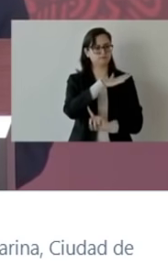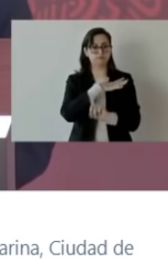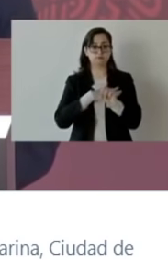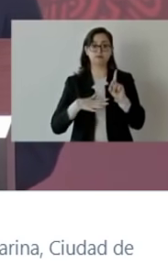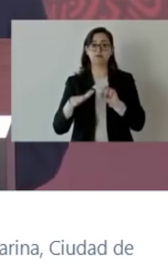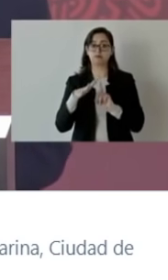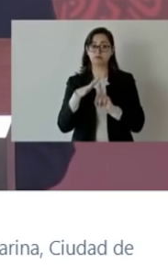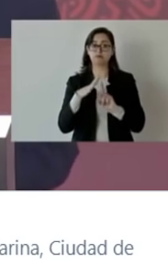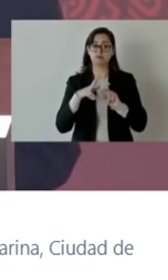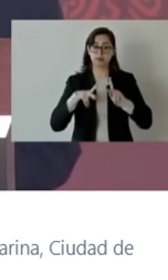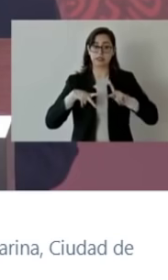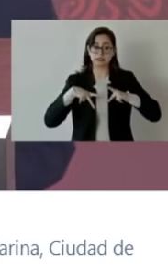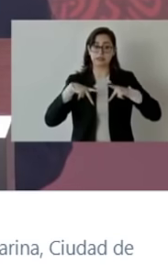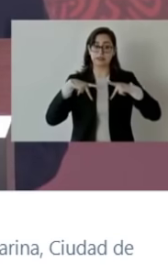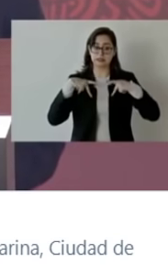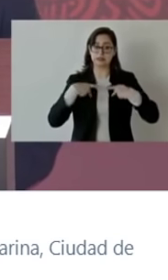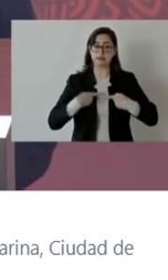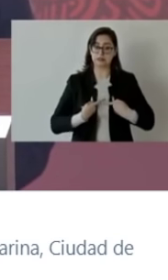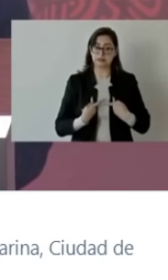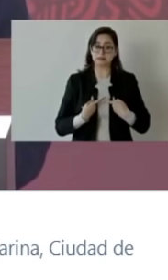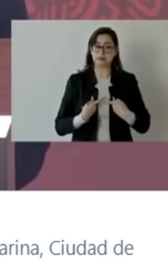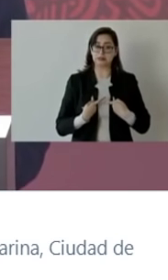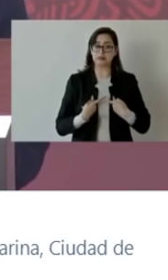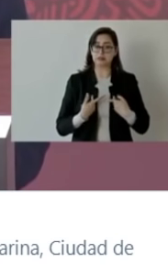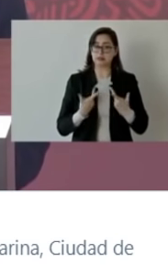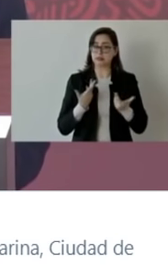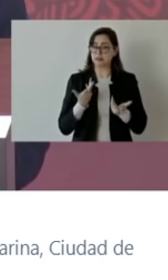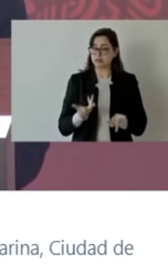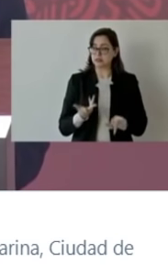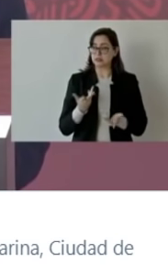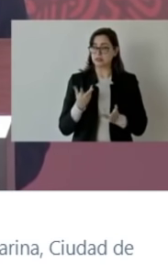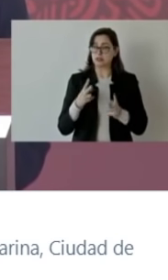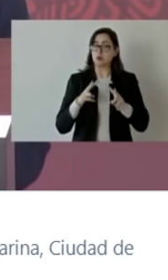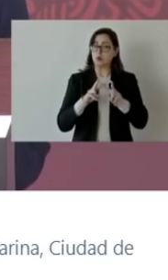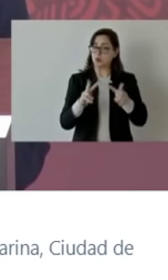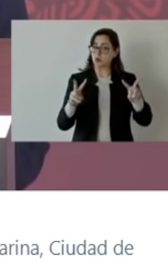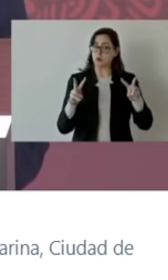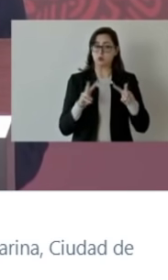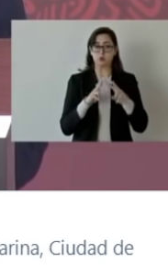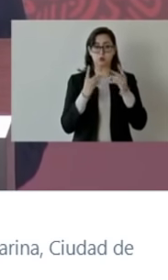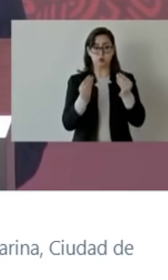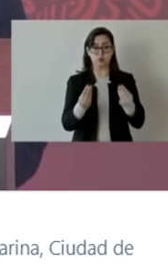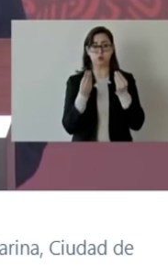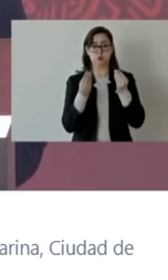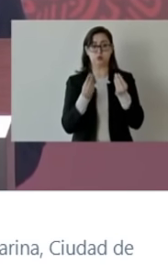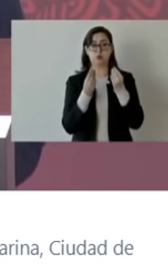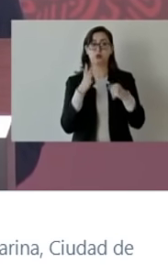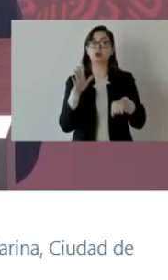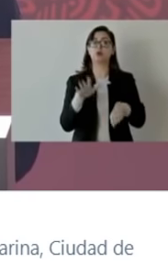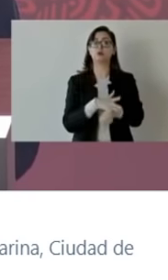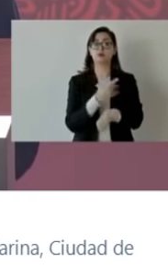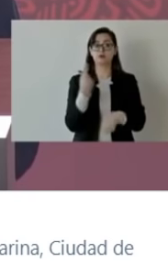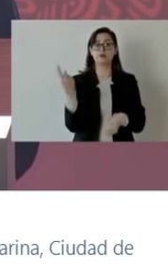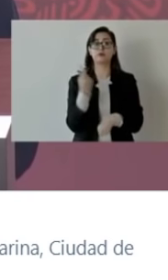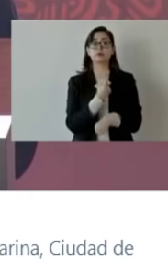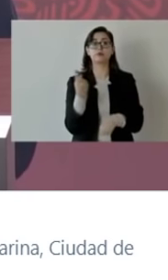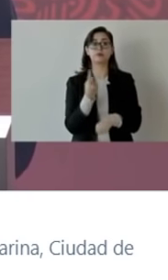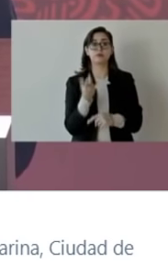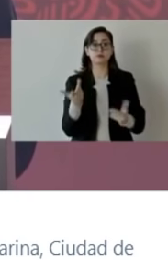muy vulnerable, porque el sistema de salud pública quedó